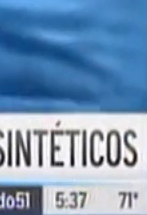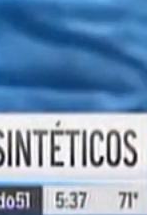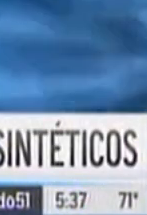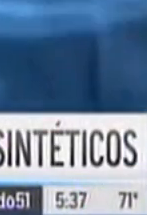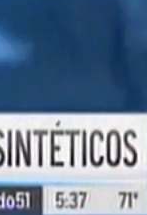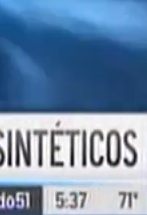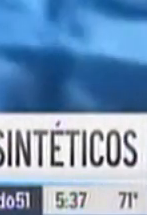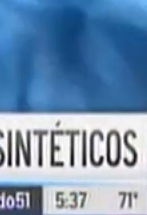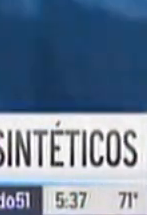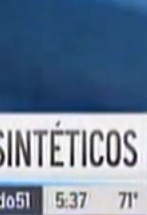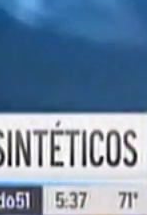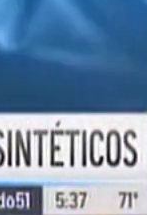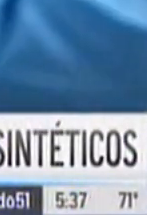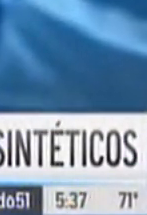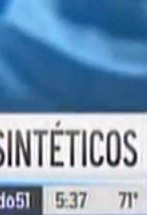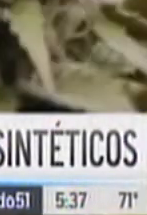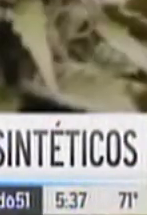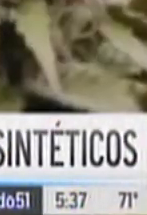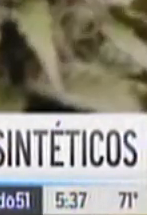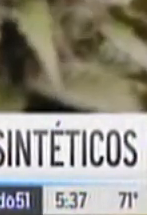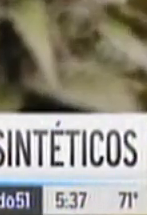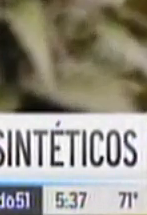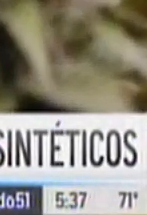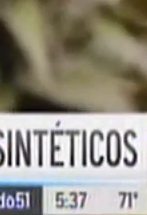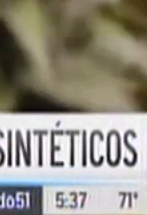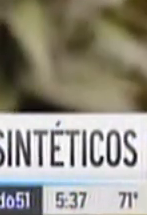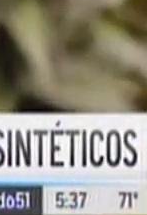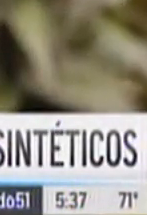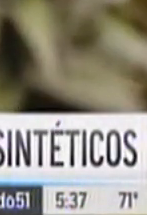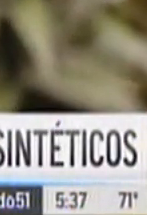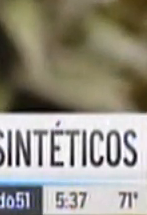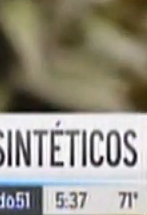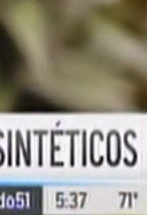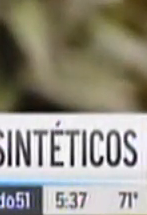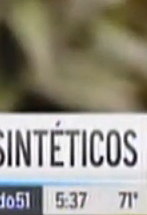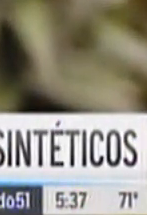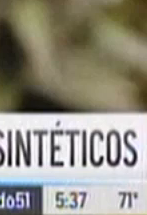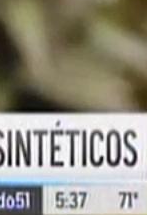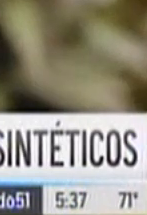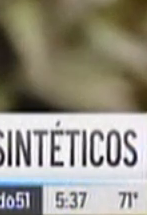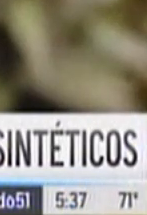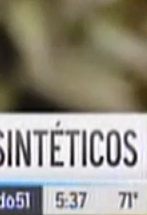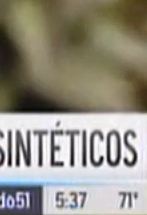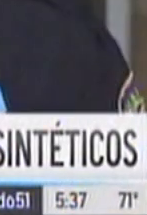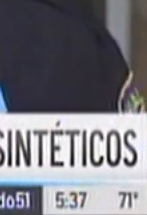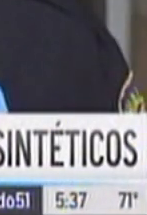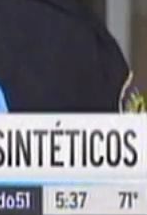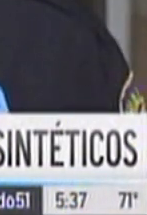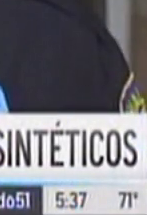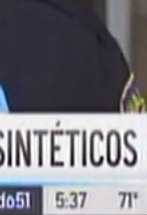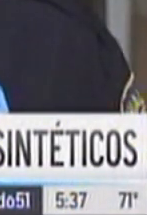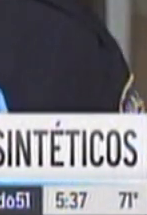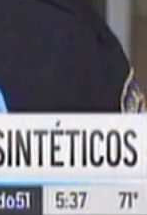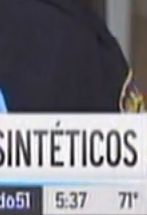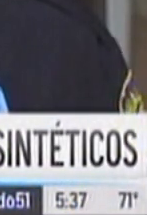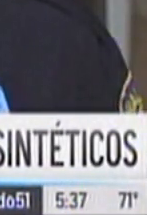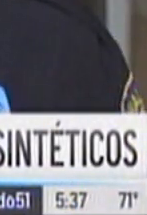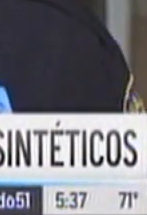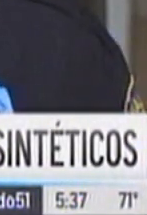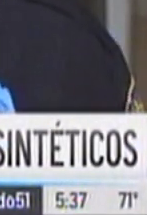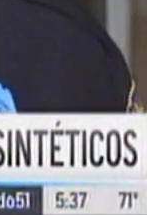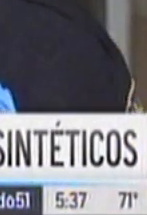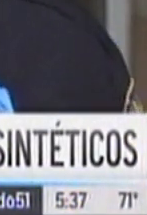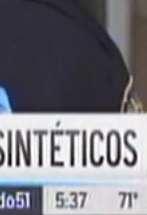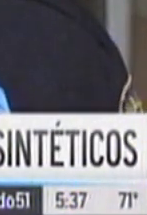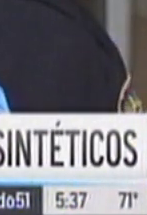que se encuentran en la planta de marihuana, con efectos más potentes y dañinos para el cerebro. Le estamos dando toda una advertencia a